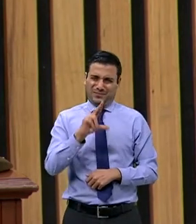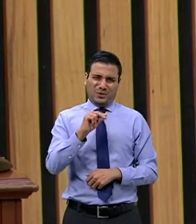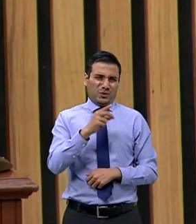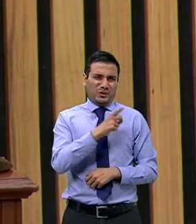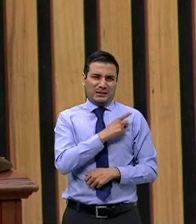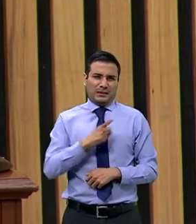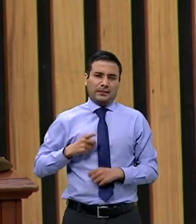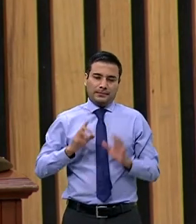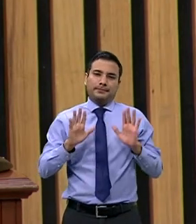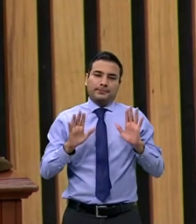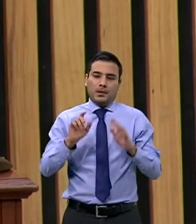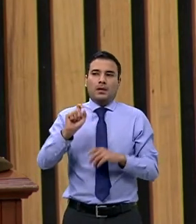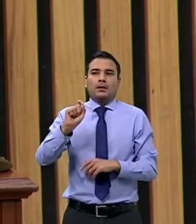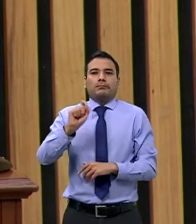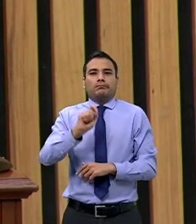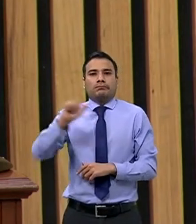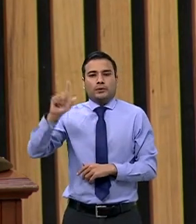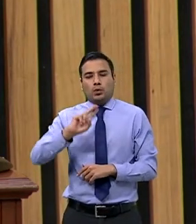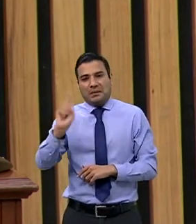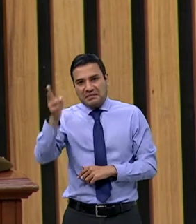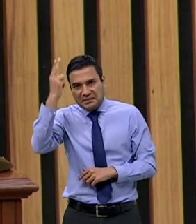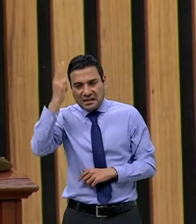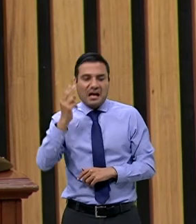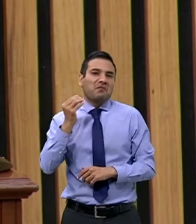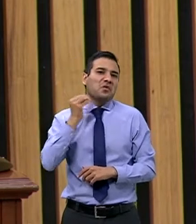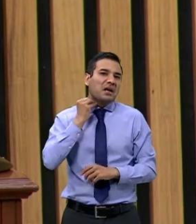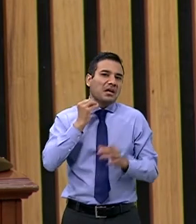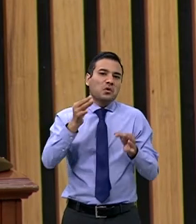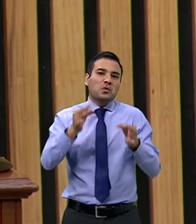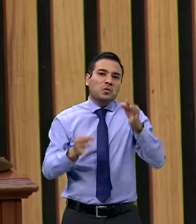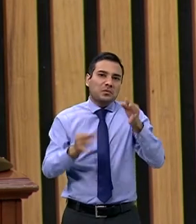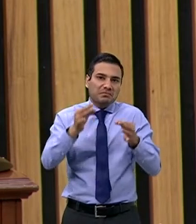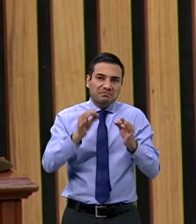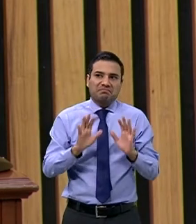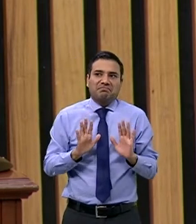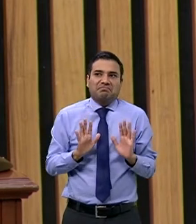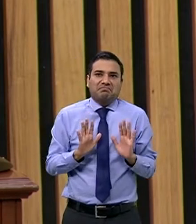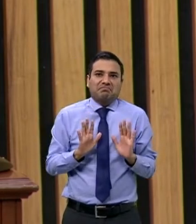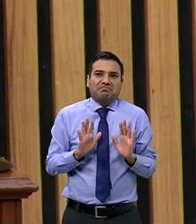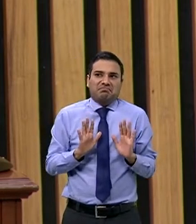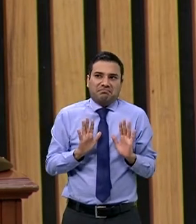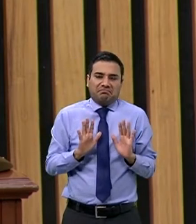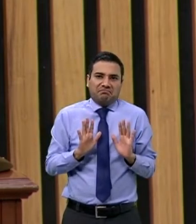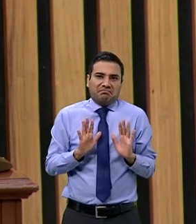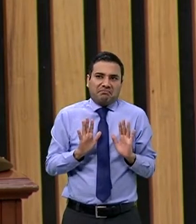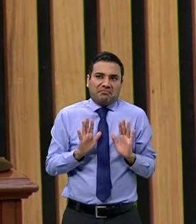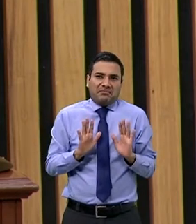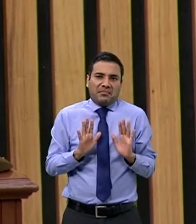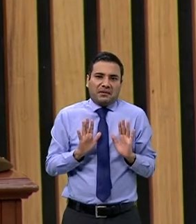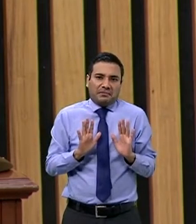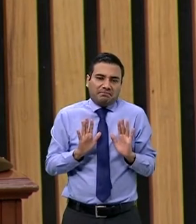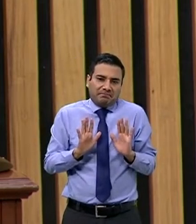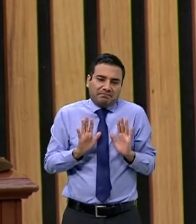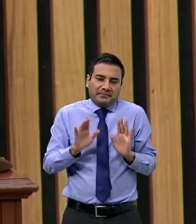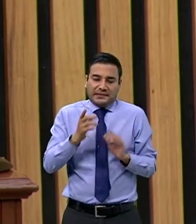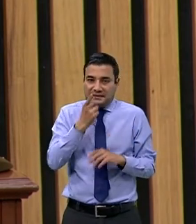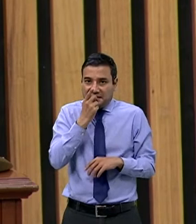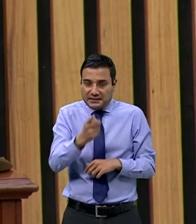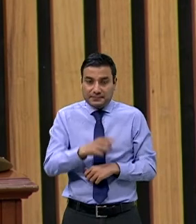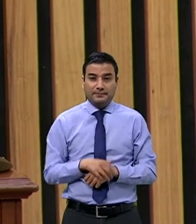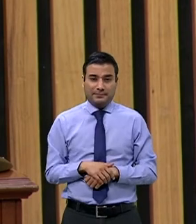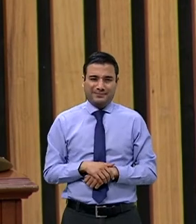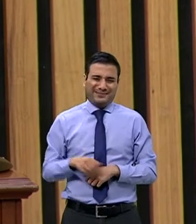les diría desde mi punto de vista no sé a veces en qué país viven méxico fue por años el país de la